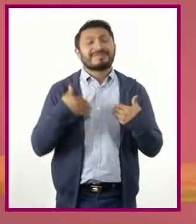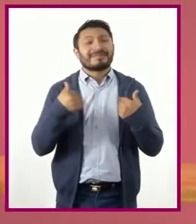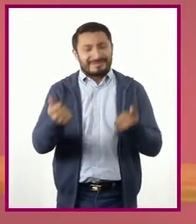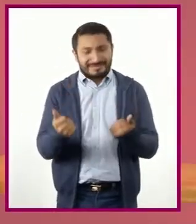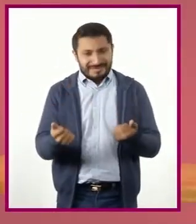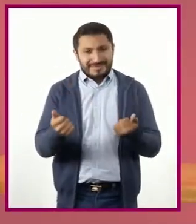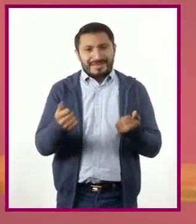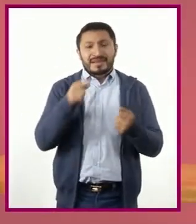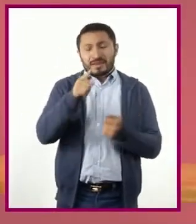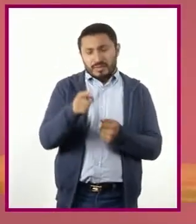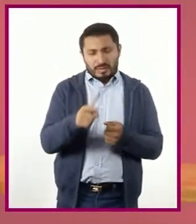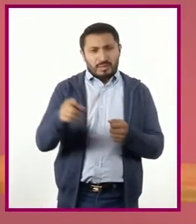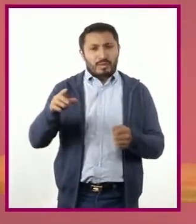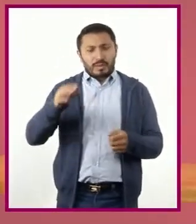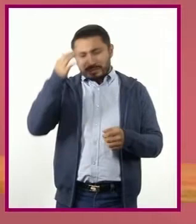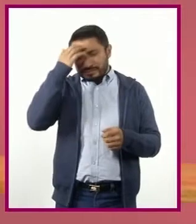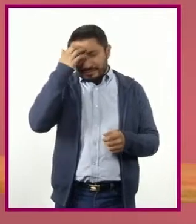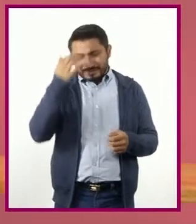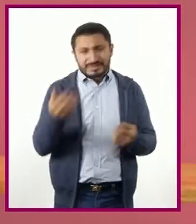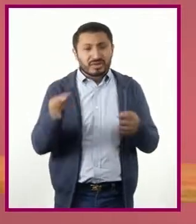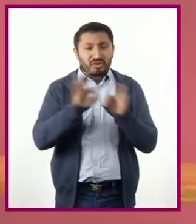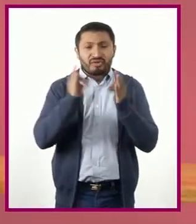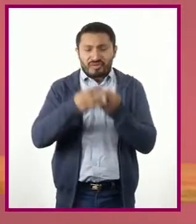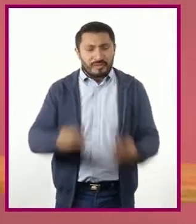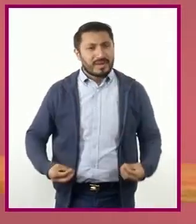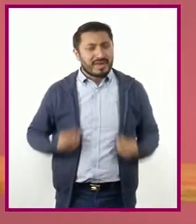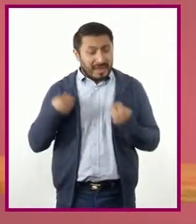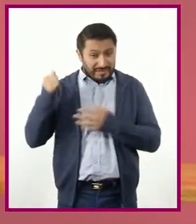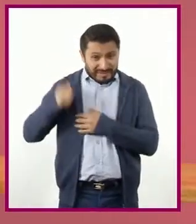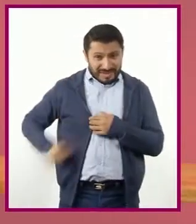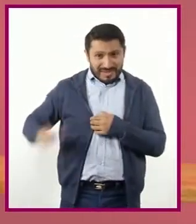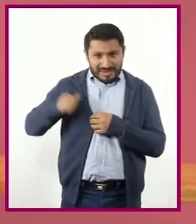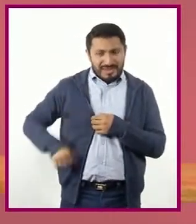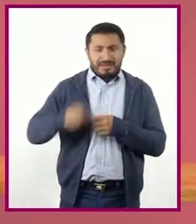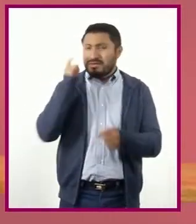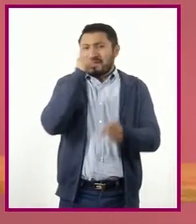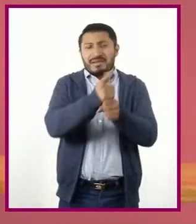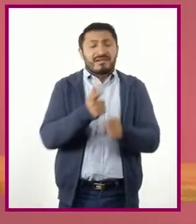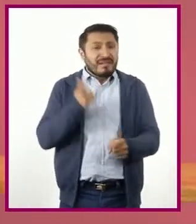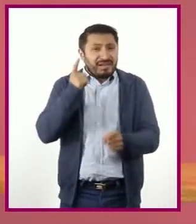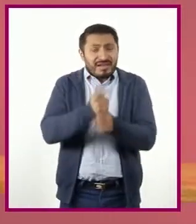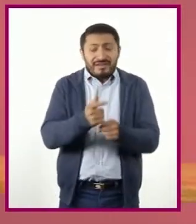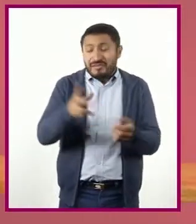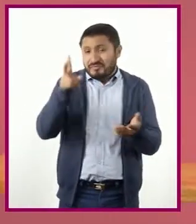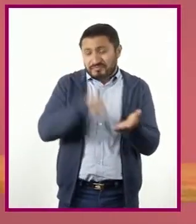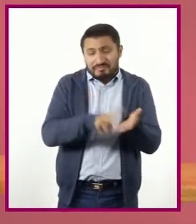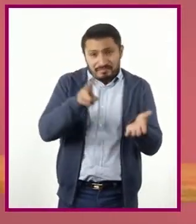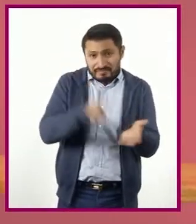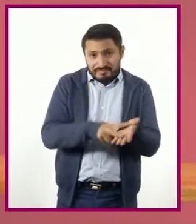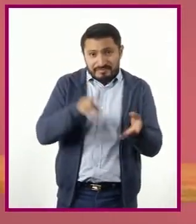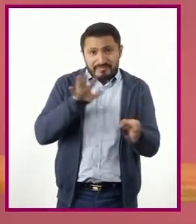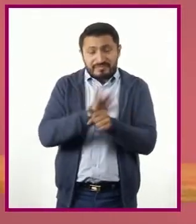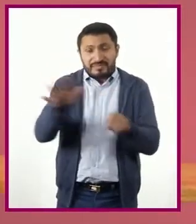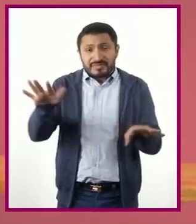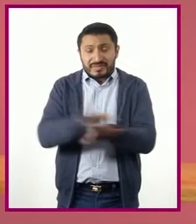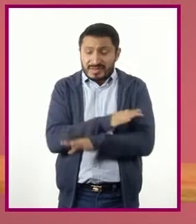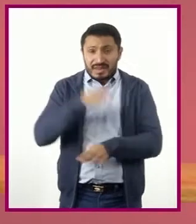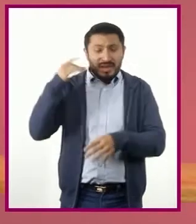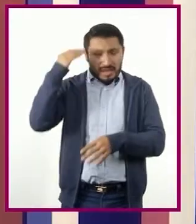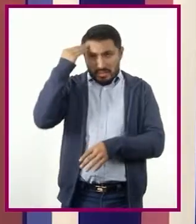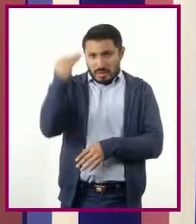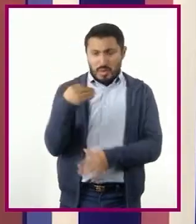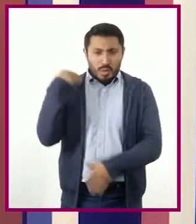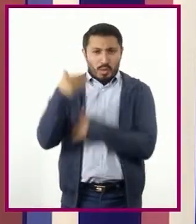un acercamiento a las formas de vida de la época, así como identificar y valorar los cambios que han ocurrido a lo largo del